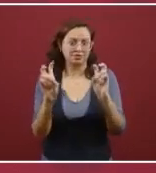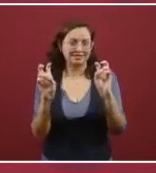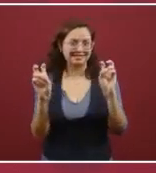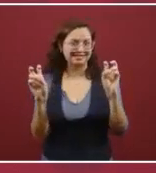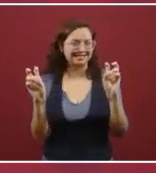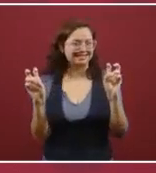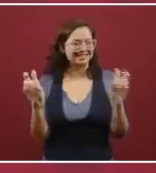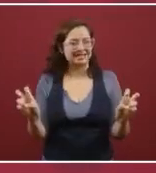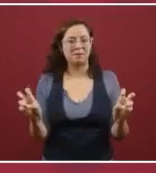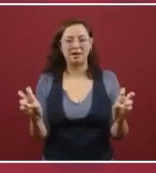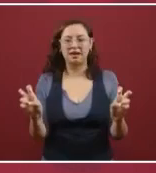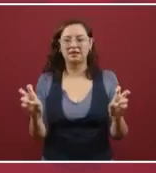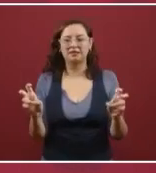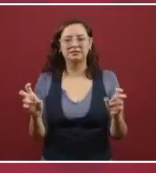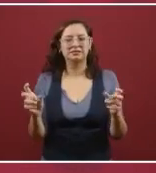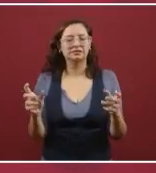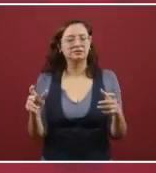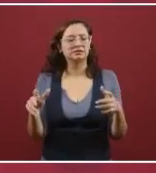muy